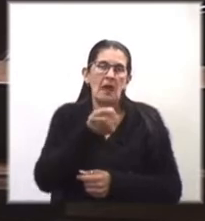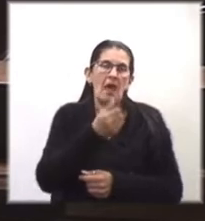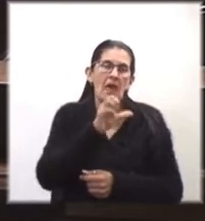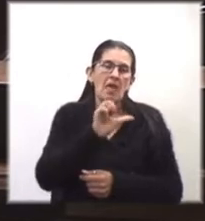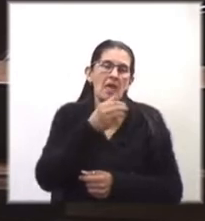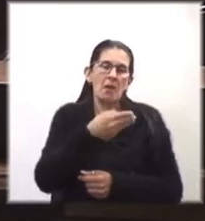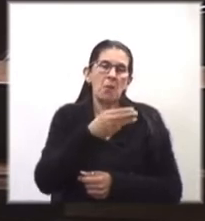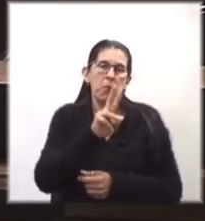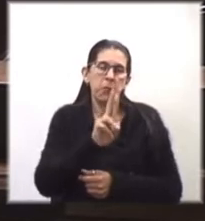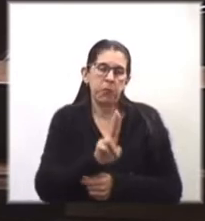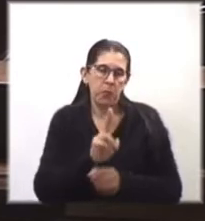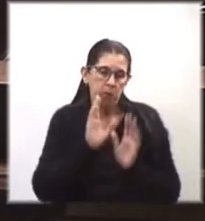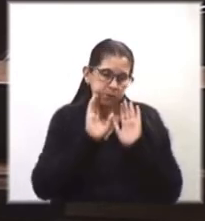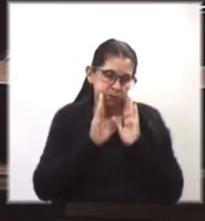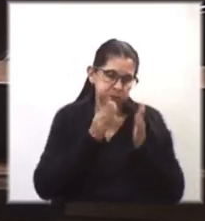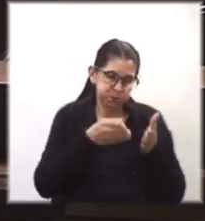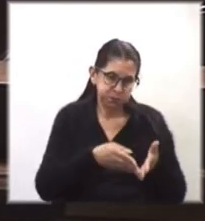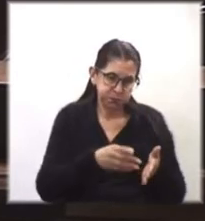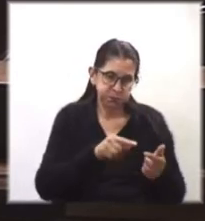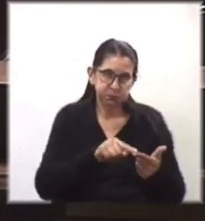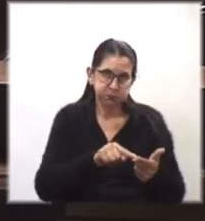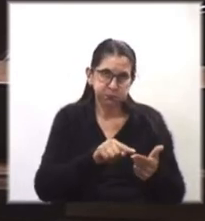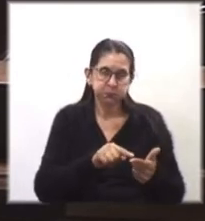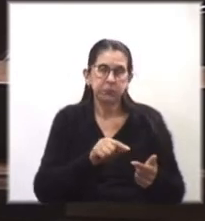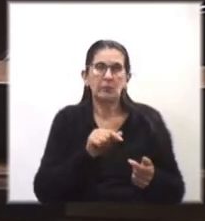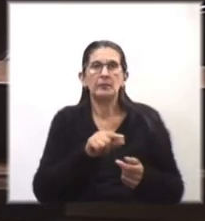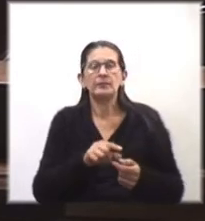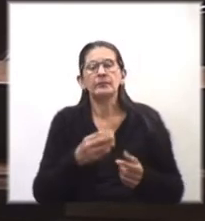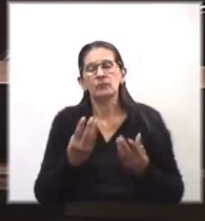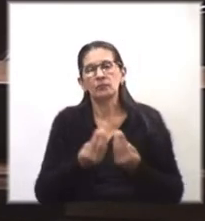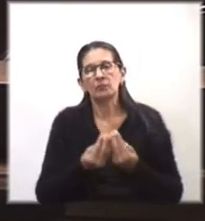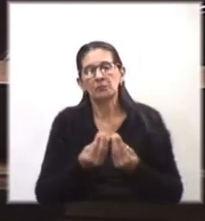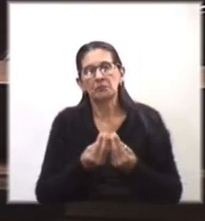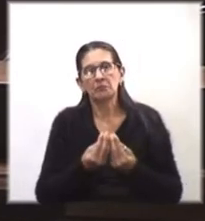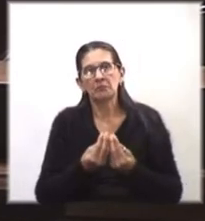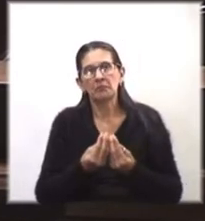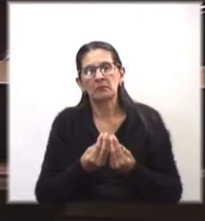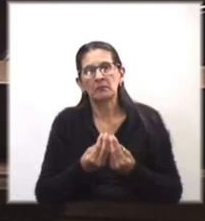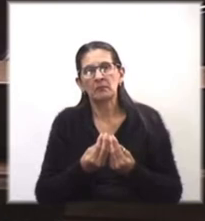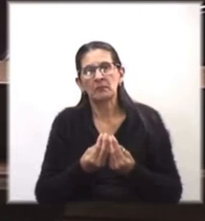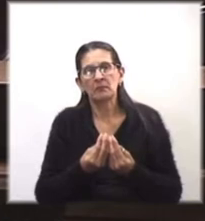un foco de resistencia que con mucha